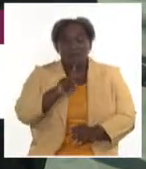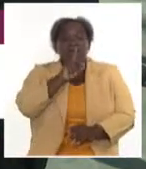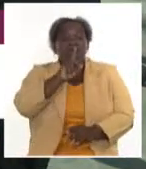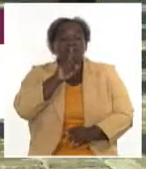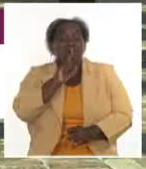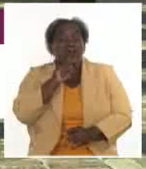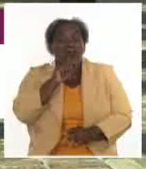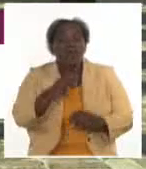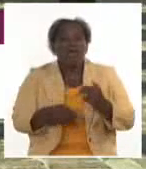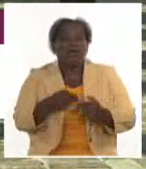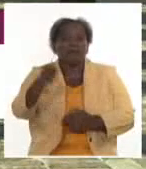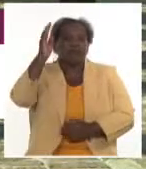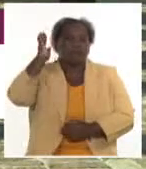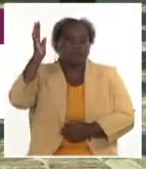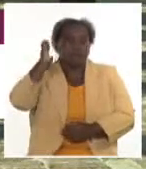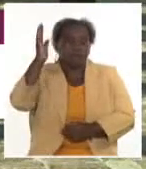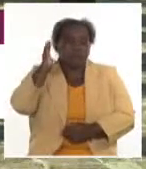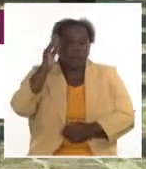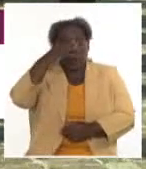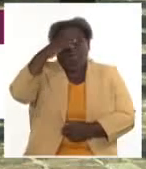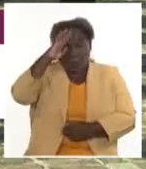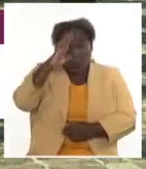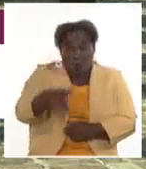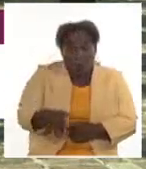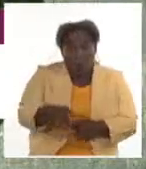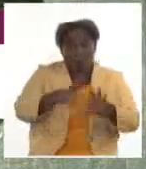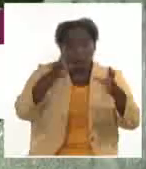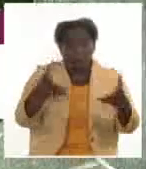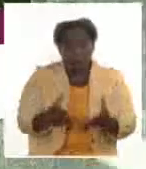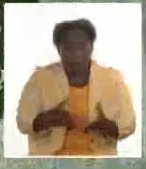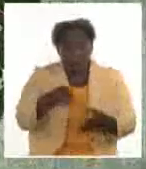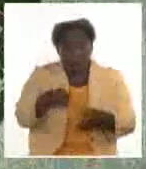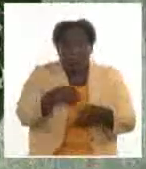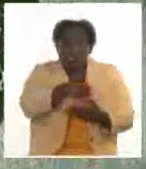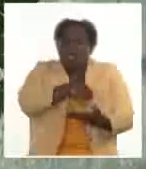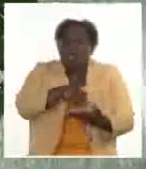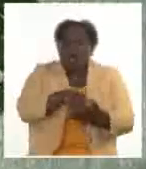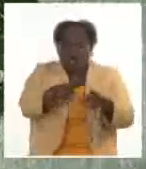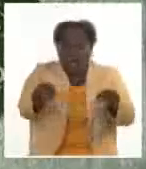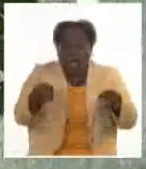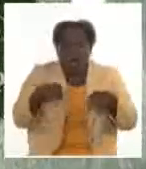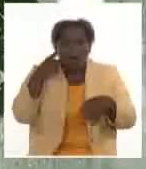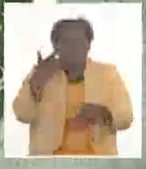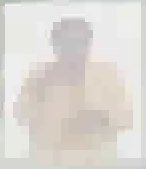una conferencia magistral sobre Cuba y el multilateralismo en el Aula Magna de la Universidad de La Habana.